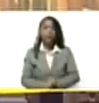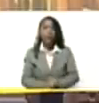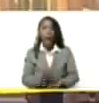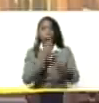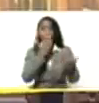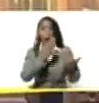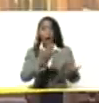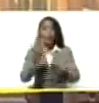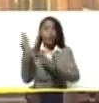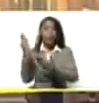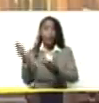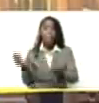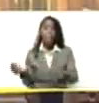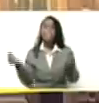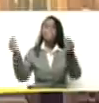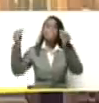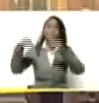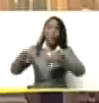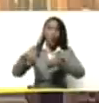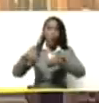mucho a plomo